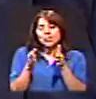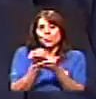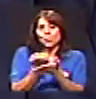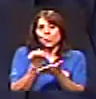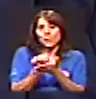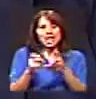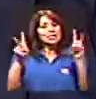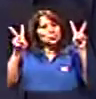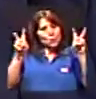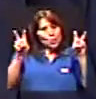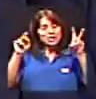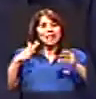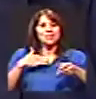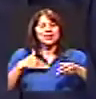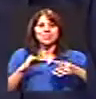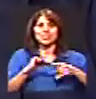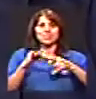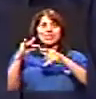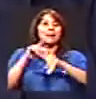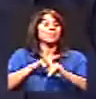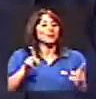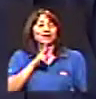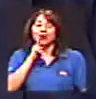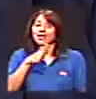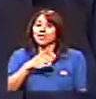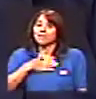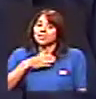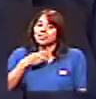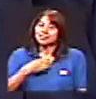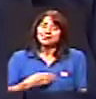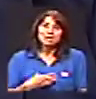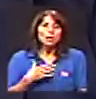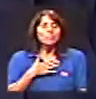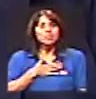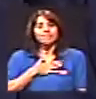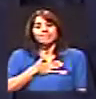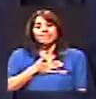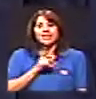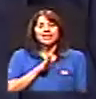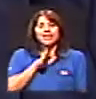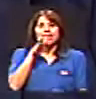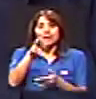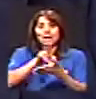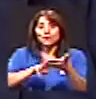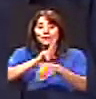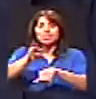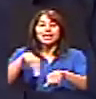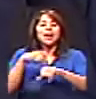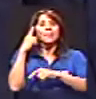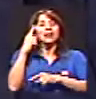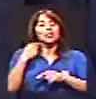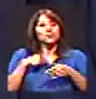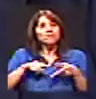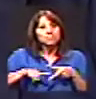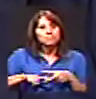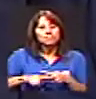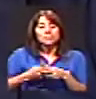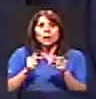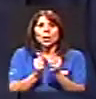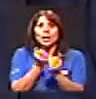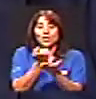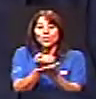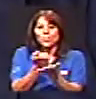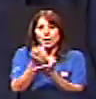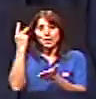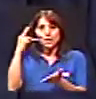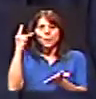pero en realidad mi pasión y mi deseo de ir a la UNA era sobre todo incursionar en el área de la economía política y de